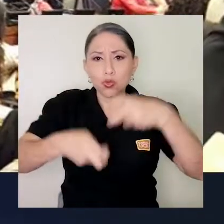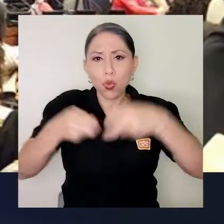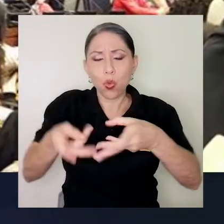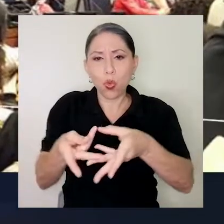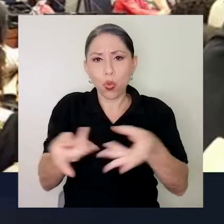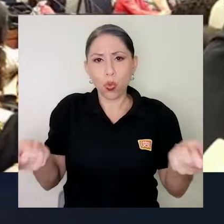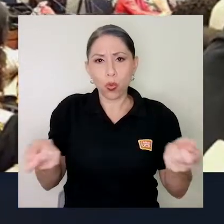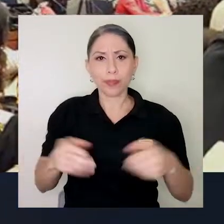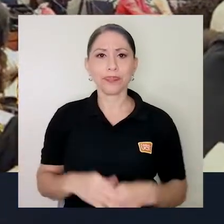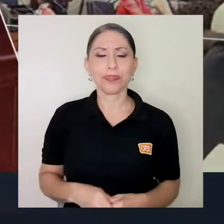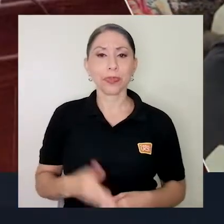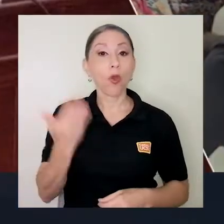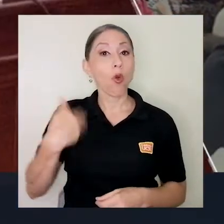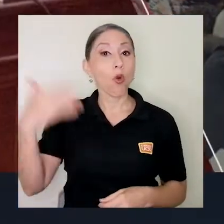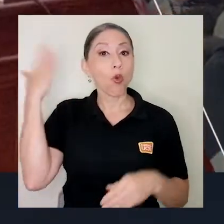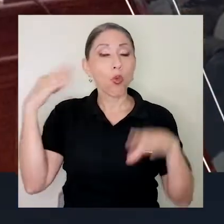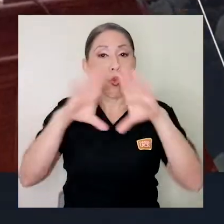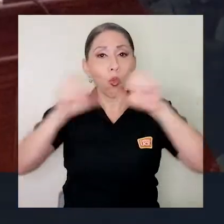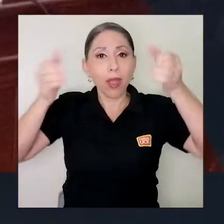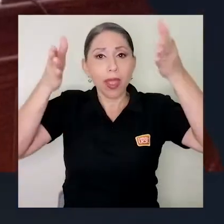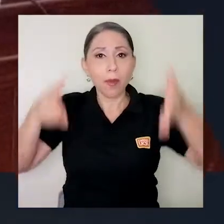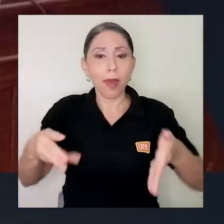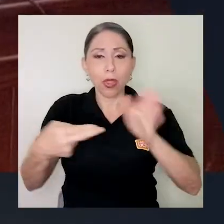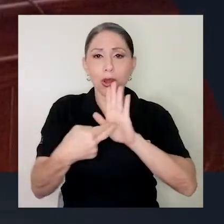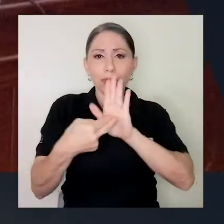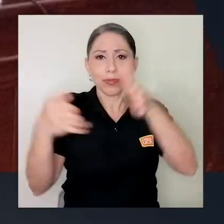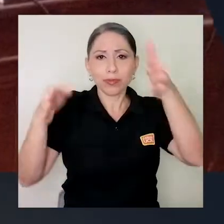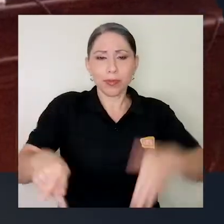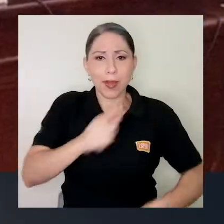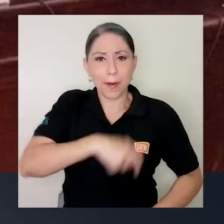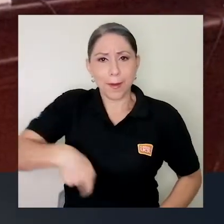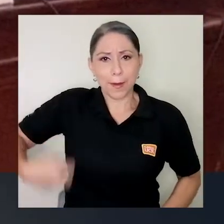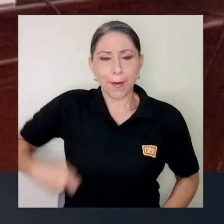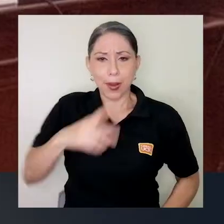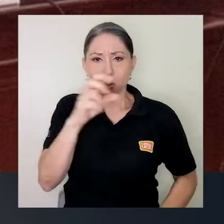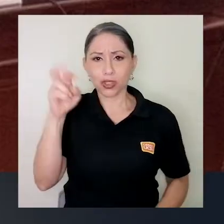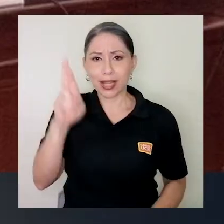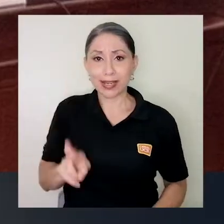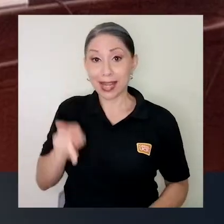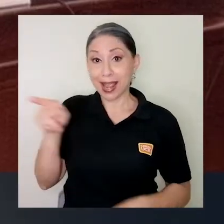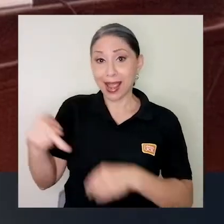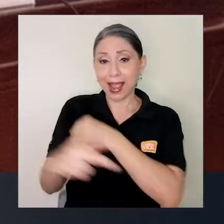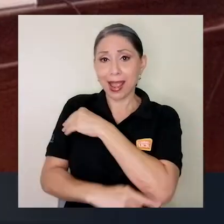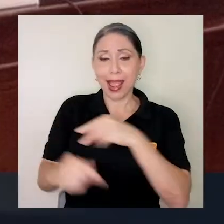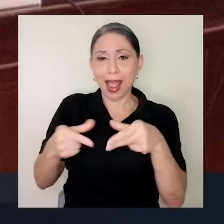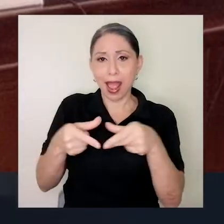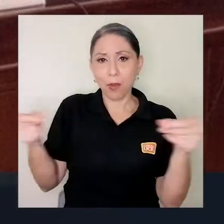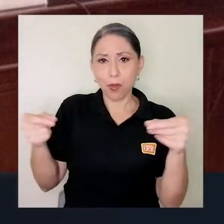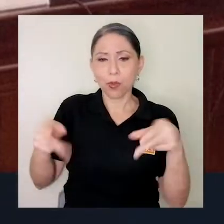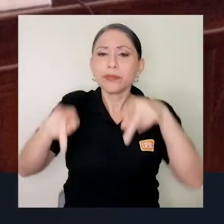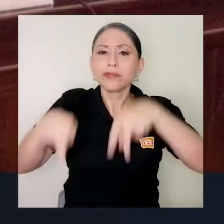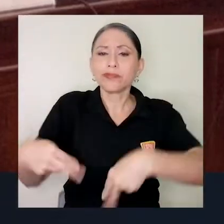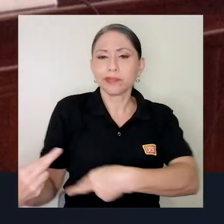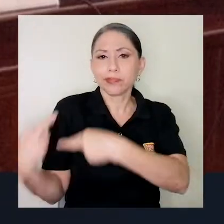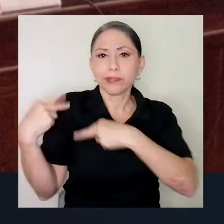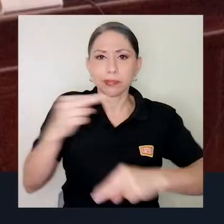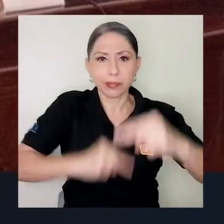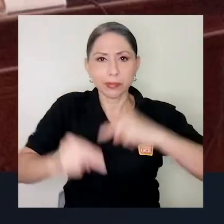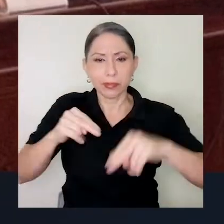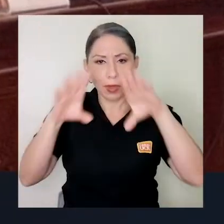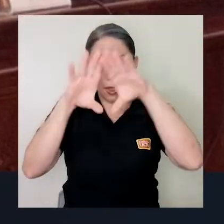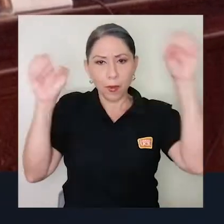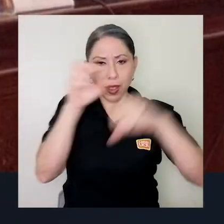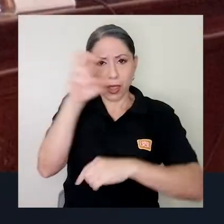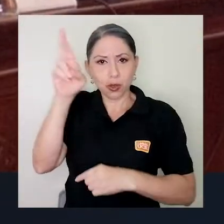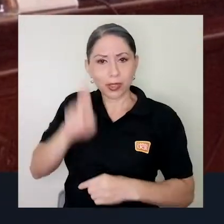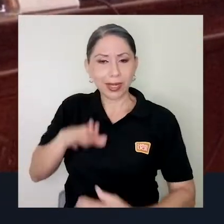de conflictos. Fue embajadora extraordinaria y plenipotenciaria de Costa Rica en Japón, encargada de negocios